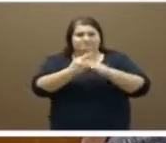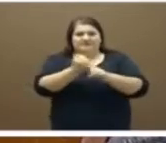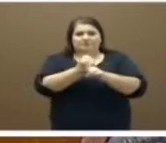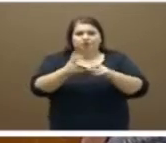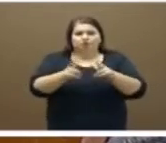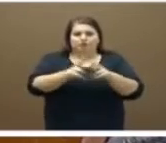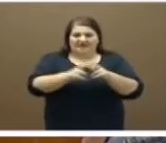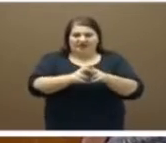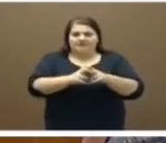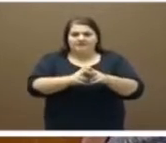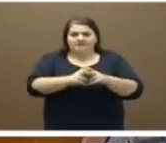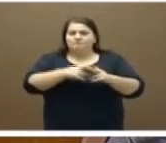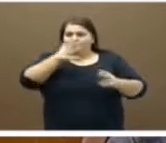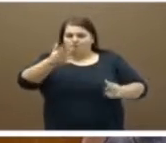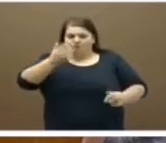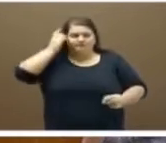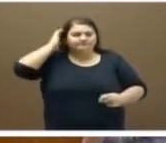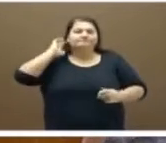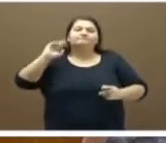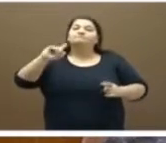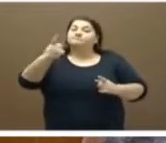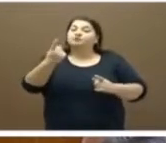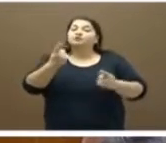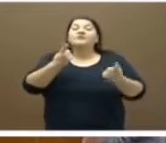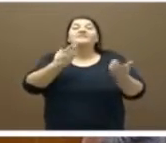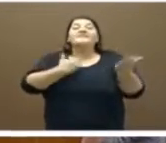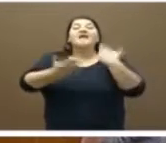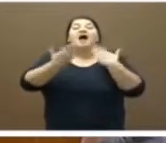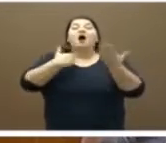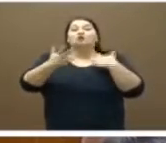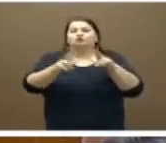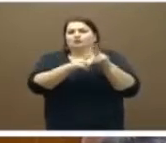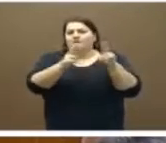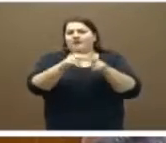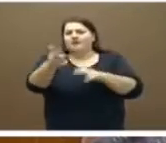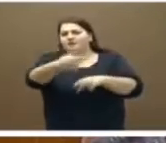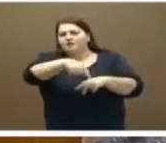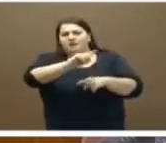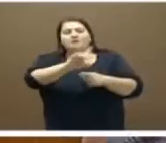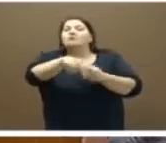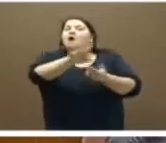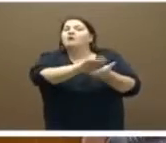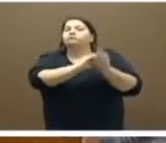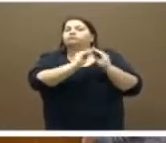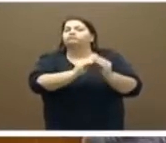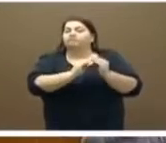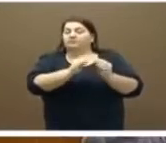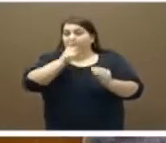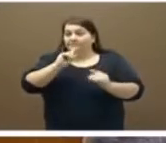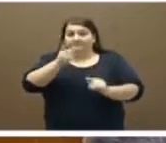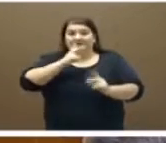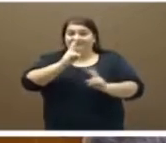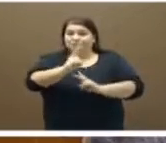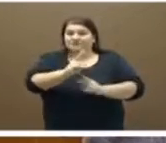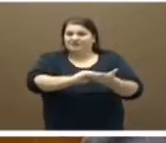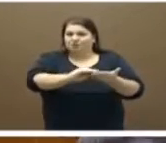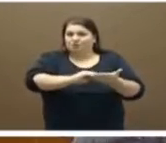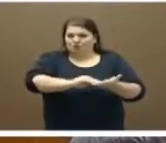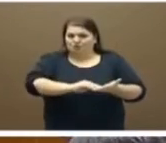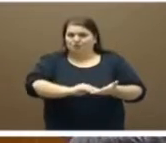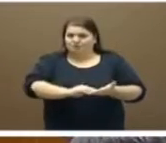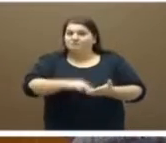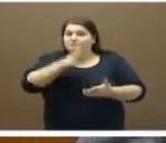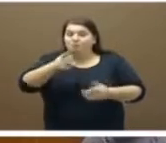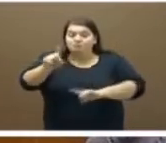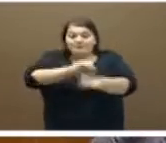es consecuencia del diálogo social, de la concertación social, que ha sido la primera respuesta que le hemos dado al problema, porque el problema no es fácil